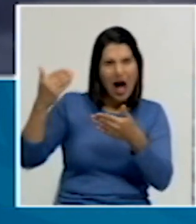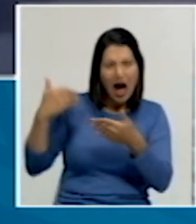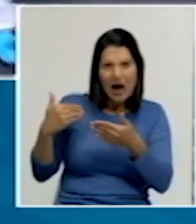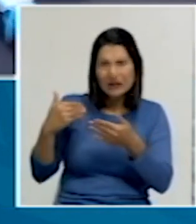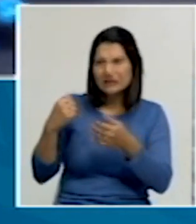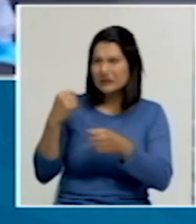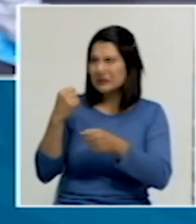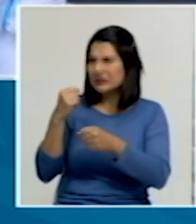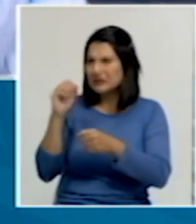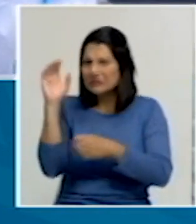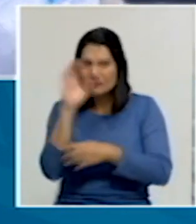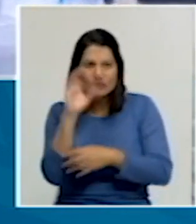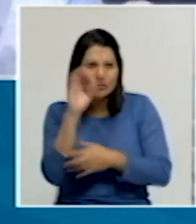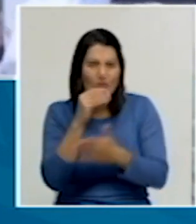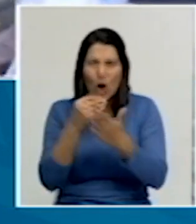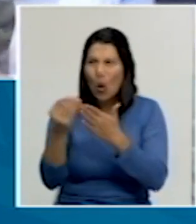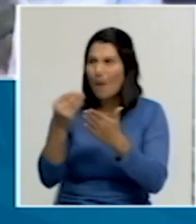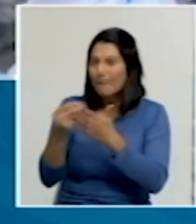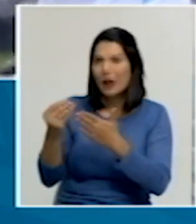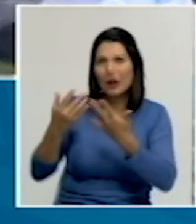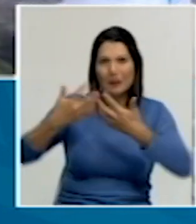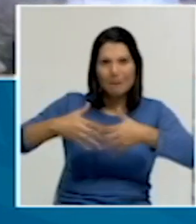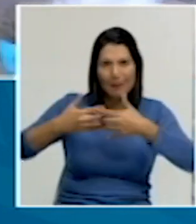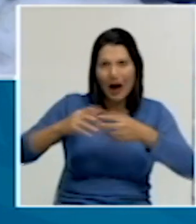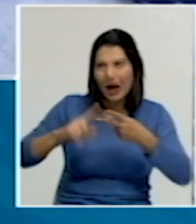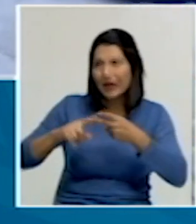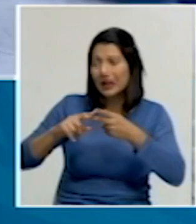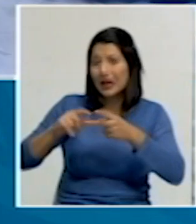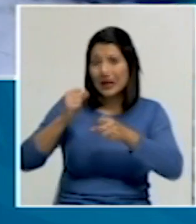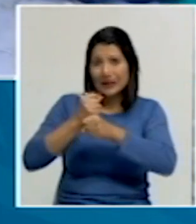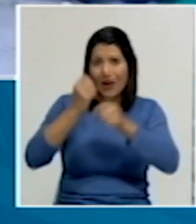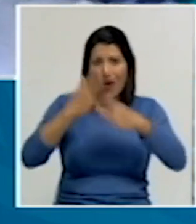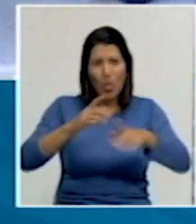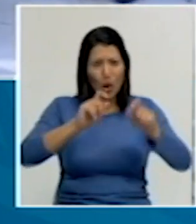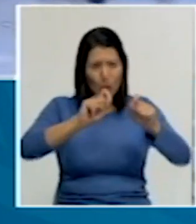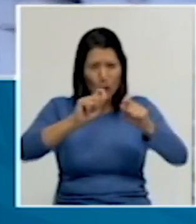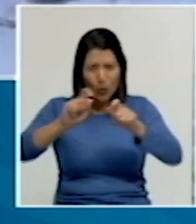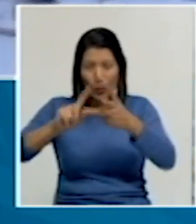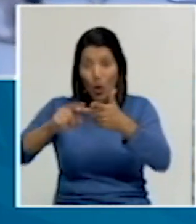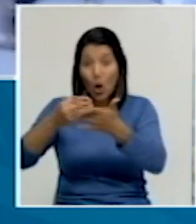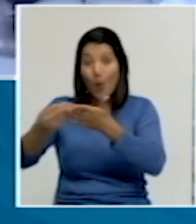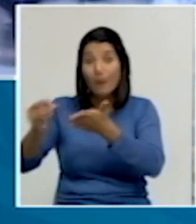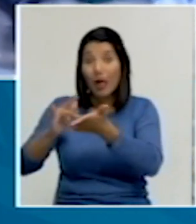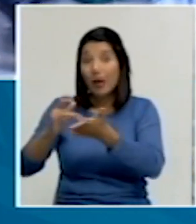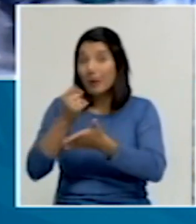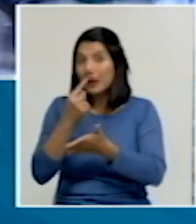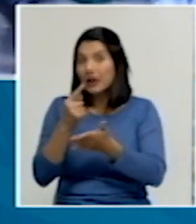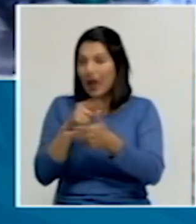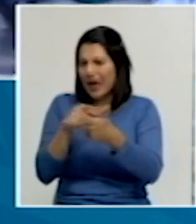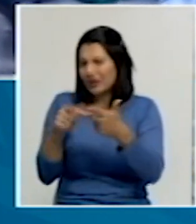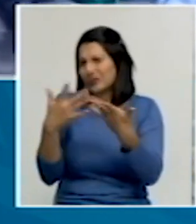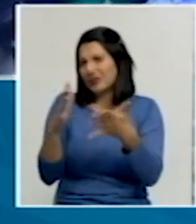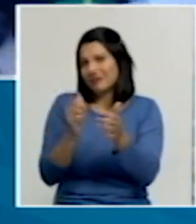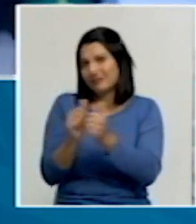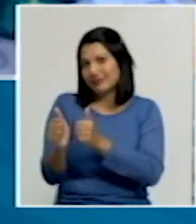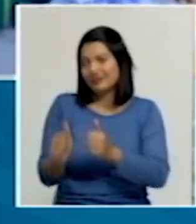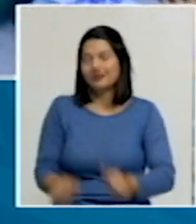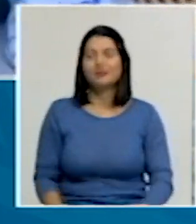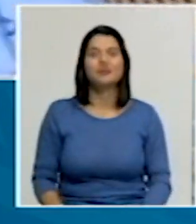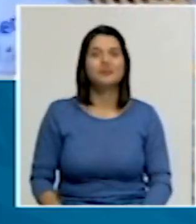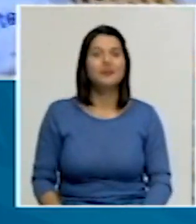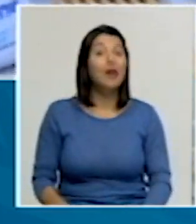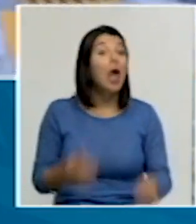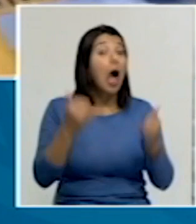conseguir ventiladores, por capacitar personal, por conseguir medicinas. Esa es una etapa que ya está superada. Ahora en